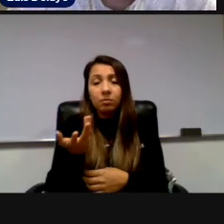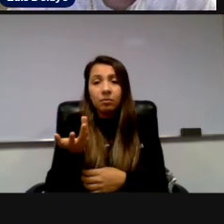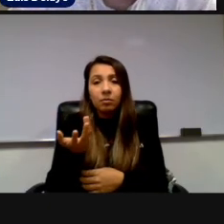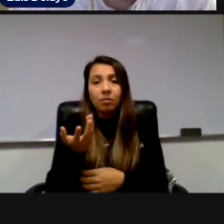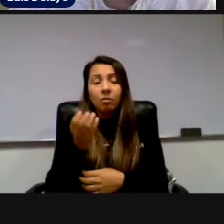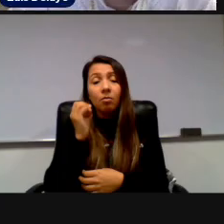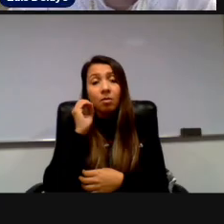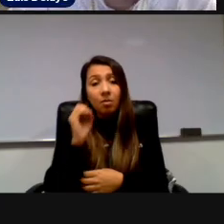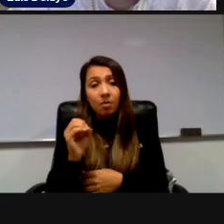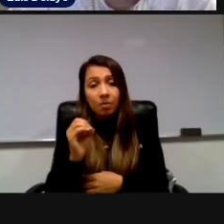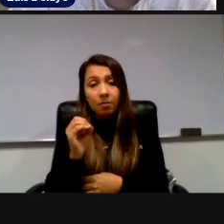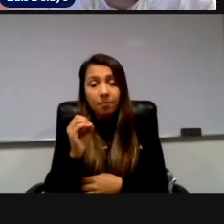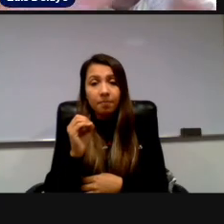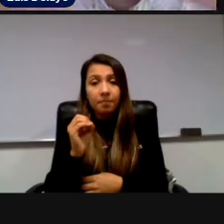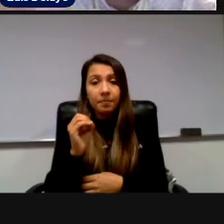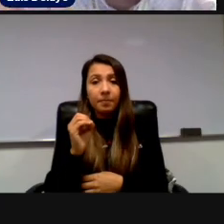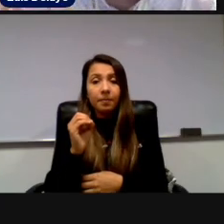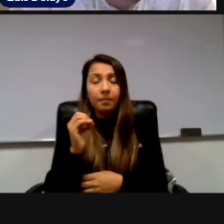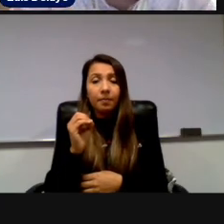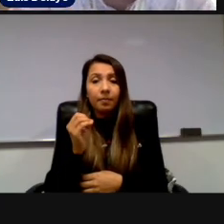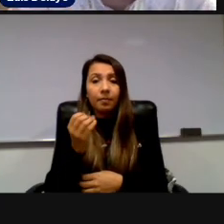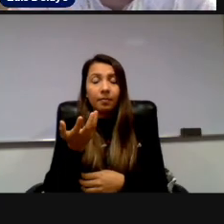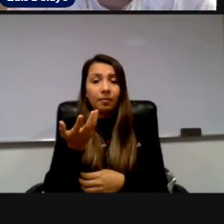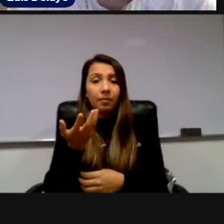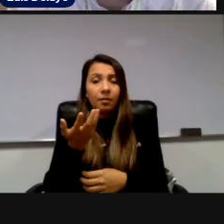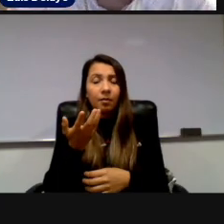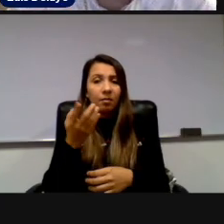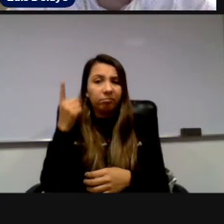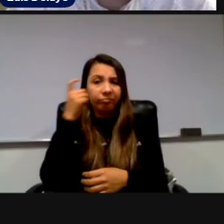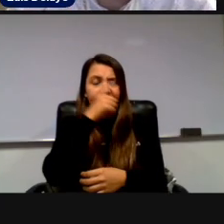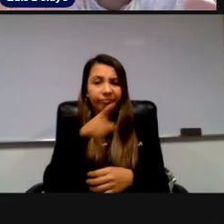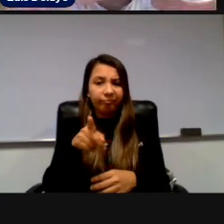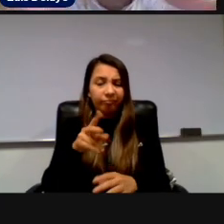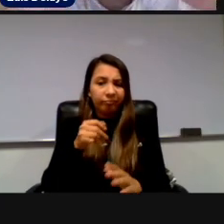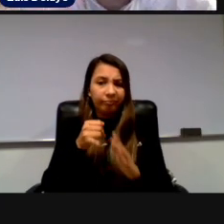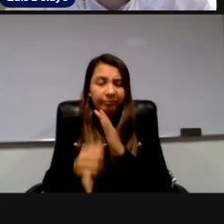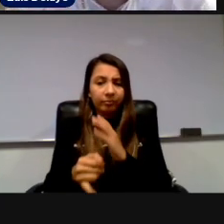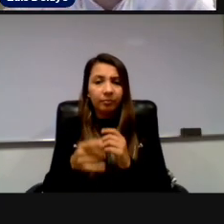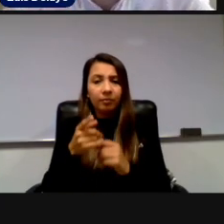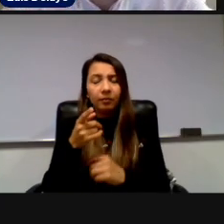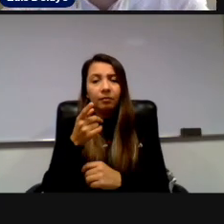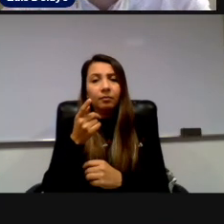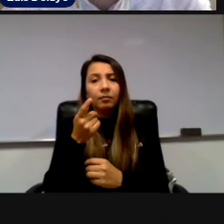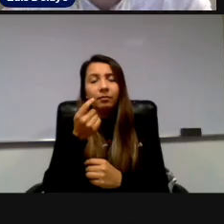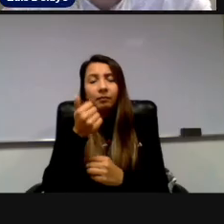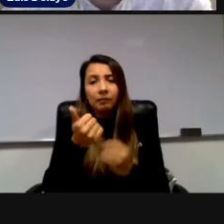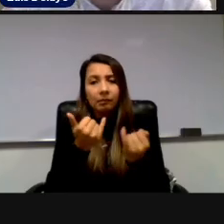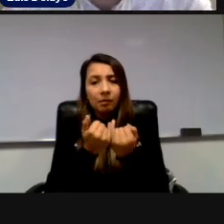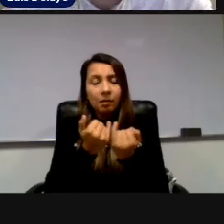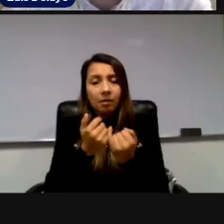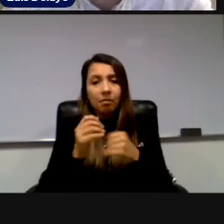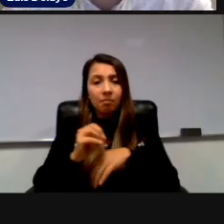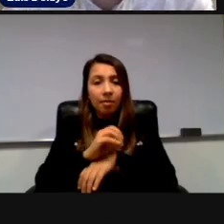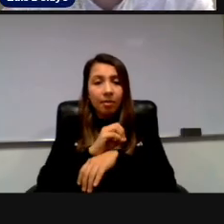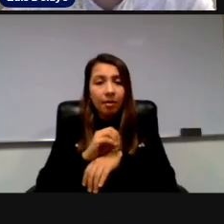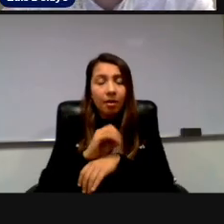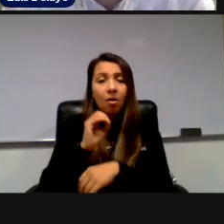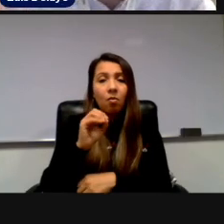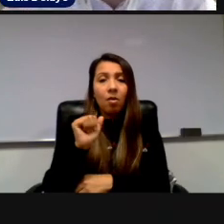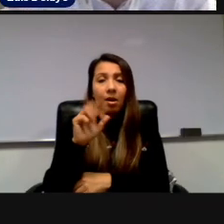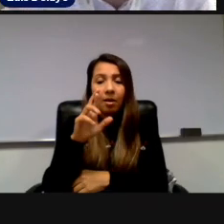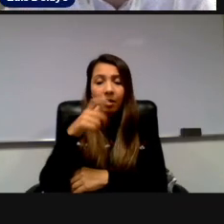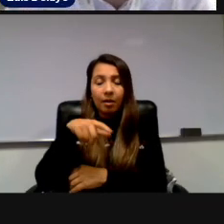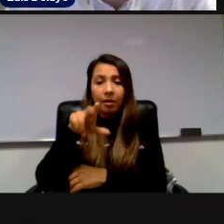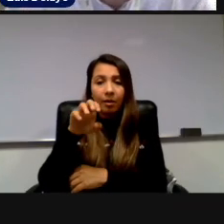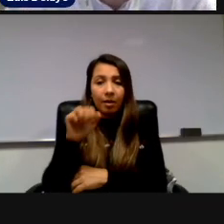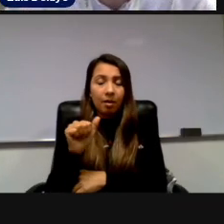si bien era un ancestro común que ya era relativamente complejo, ¿no? Que era más similar, por ejemplo, a una bacteria, a una arquea, que